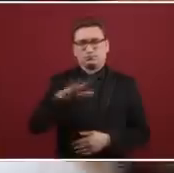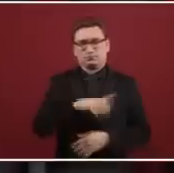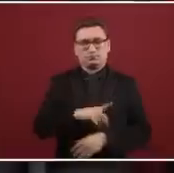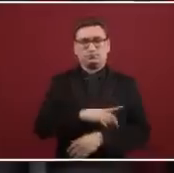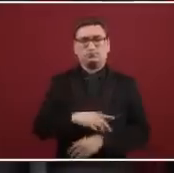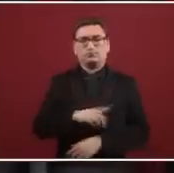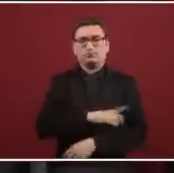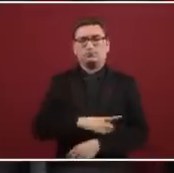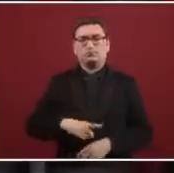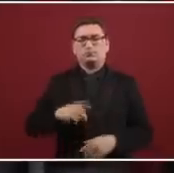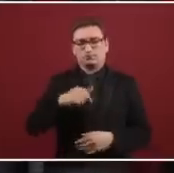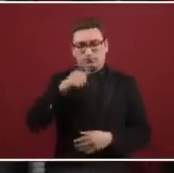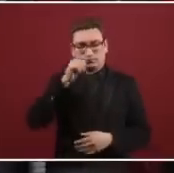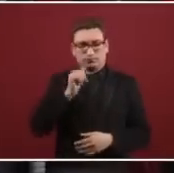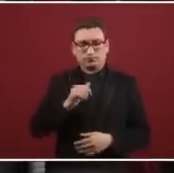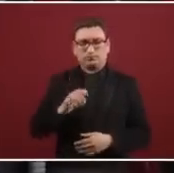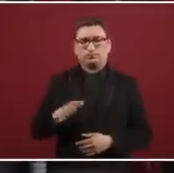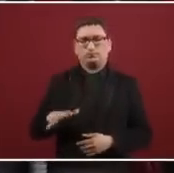padre de la víctima.